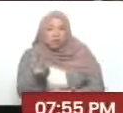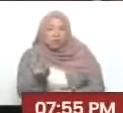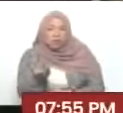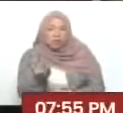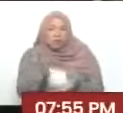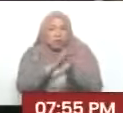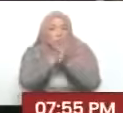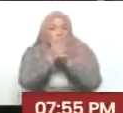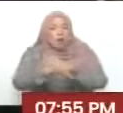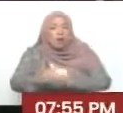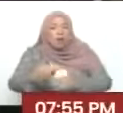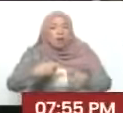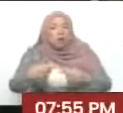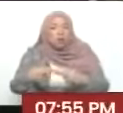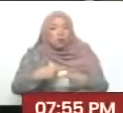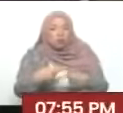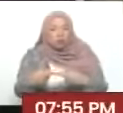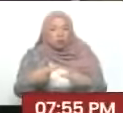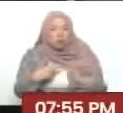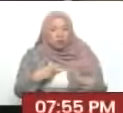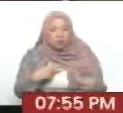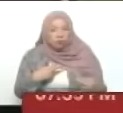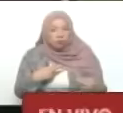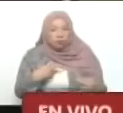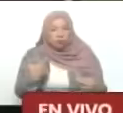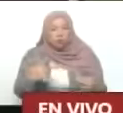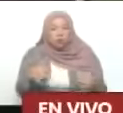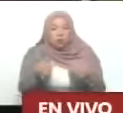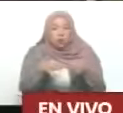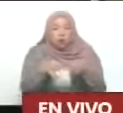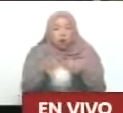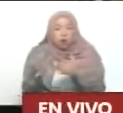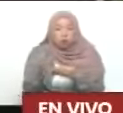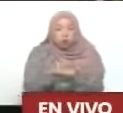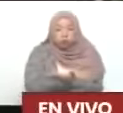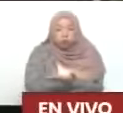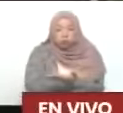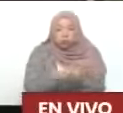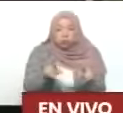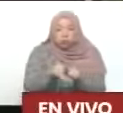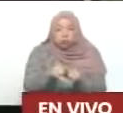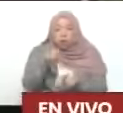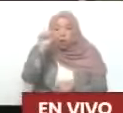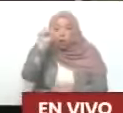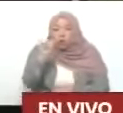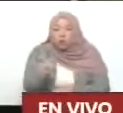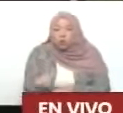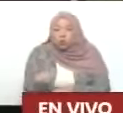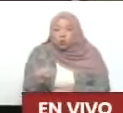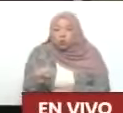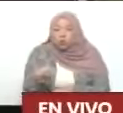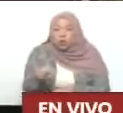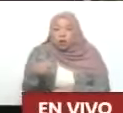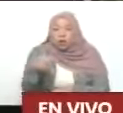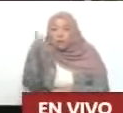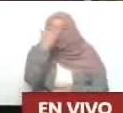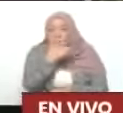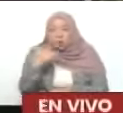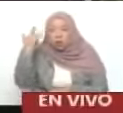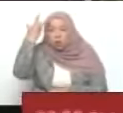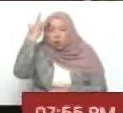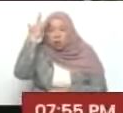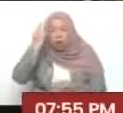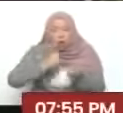romper relaciones, se les puede hacer un apartheid como el que hicimos con los sudafricanos cuando despreciaban a Mandela y